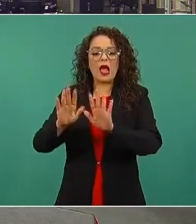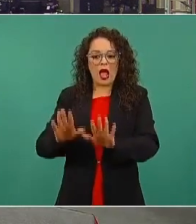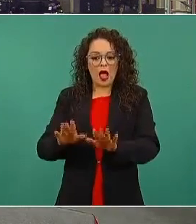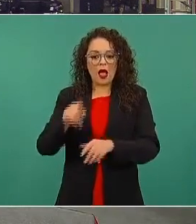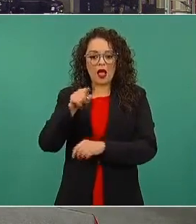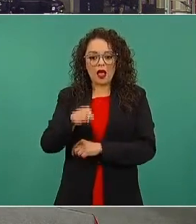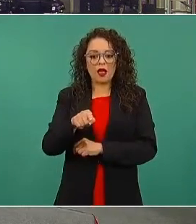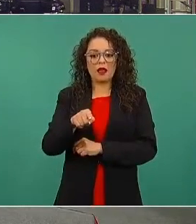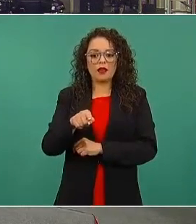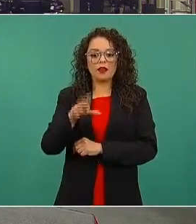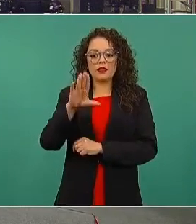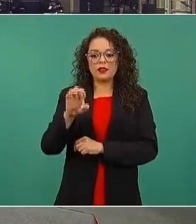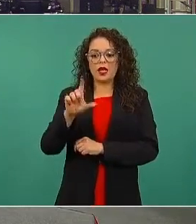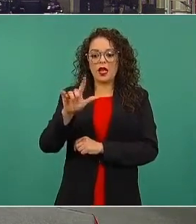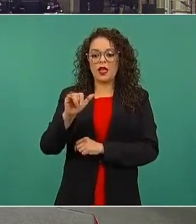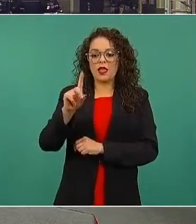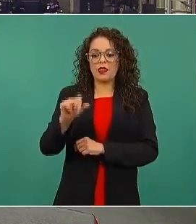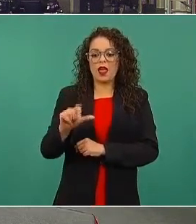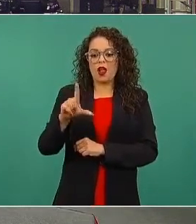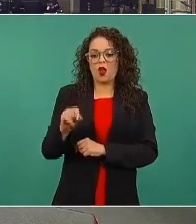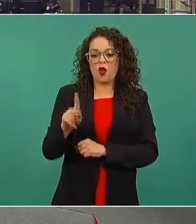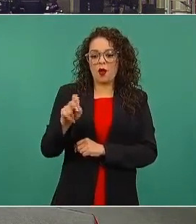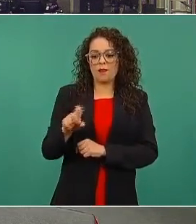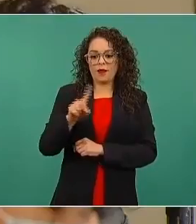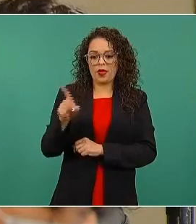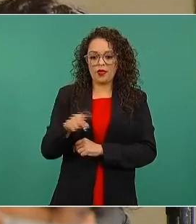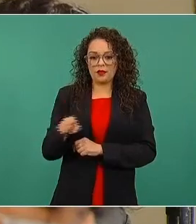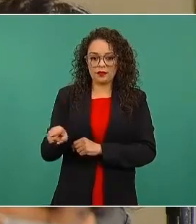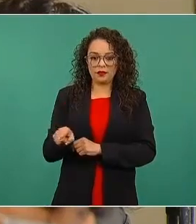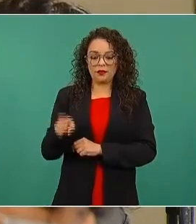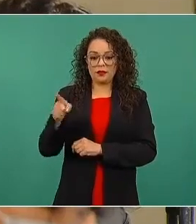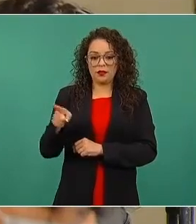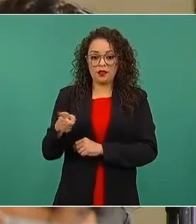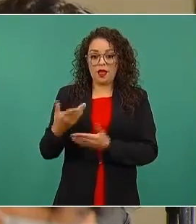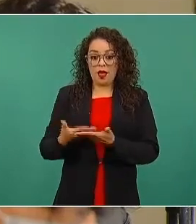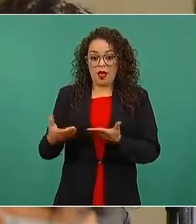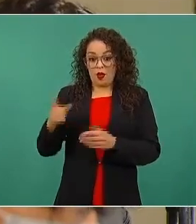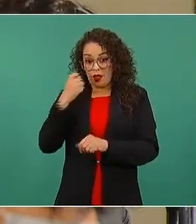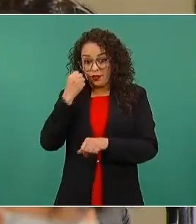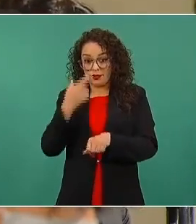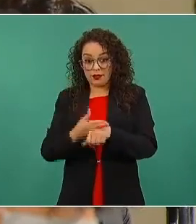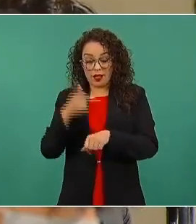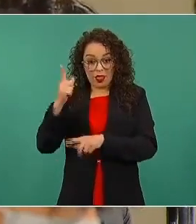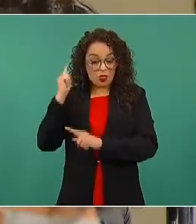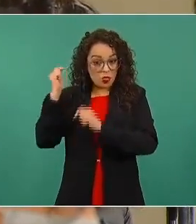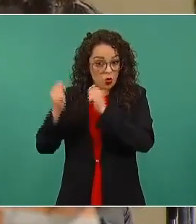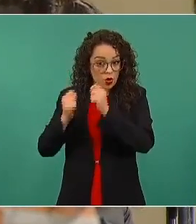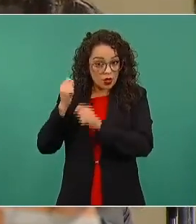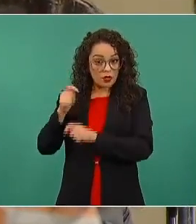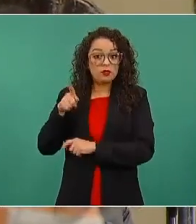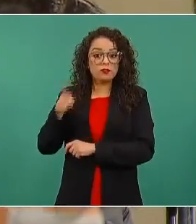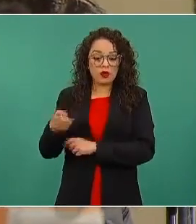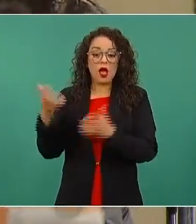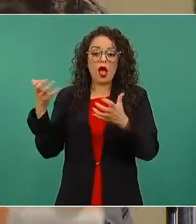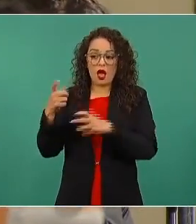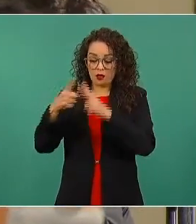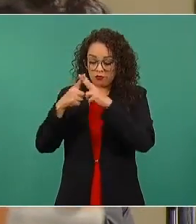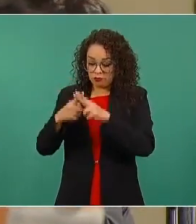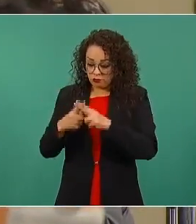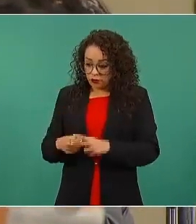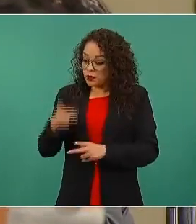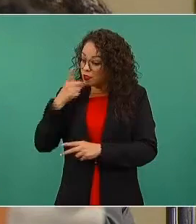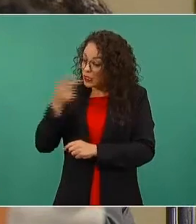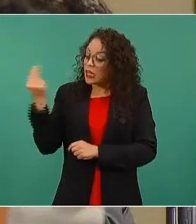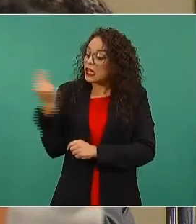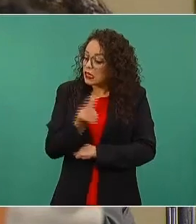de Célida López, la padrecista, que hoy es secretaria de turismo, y sí, pero ella hizo y ella dijo que se